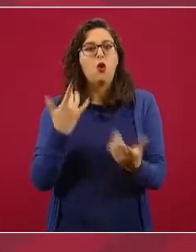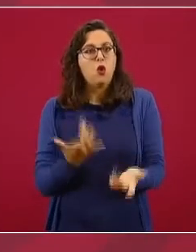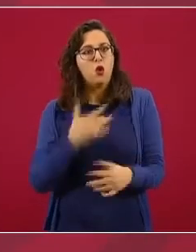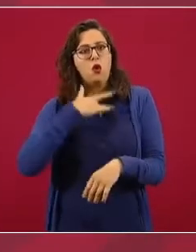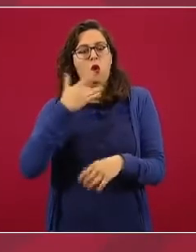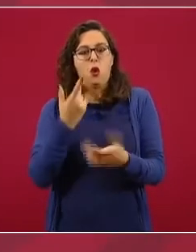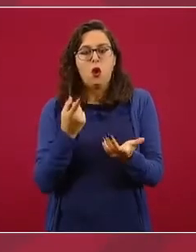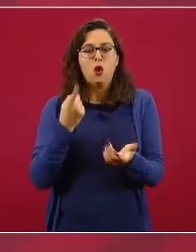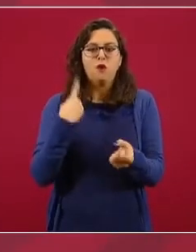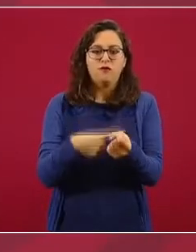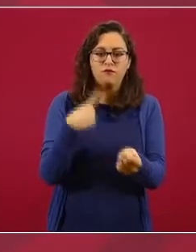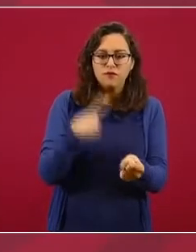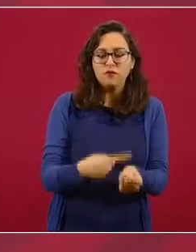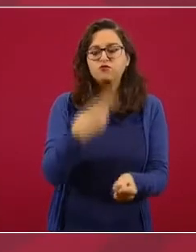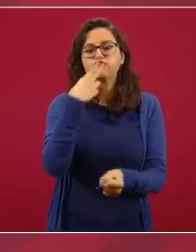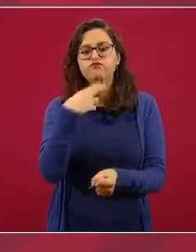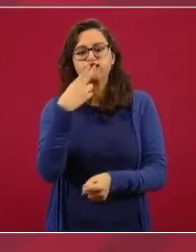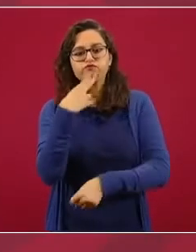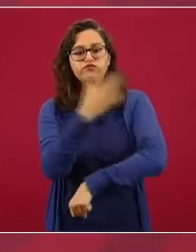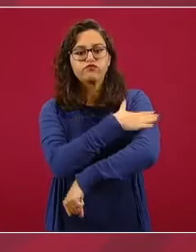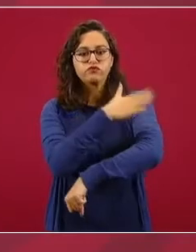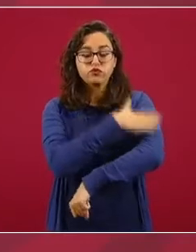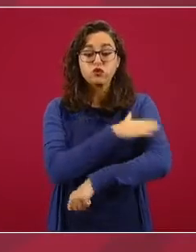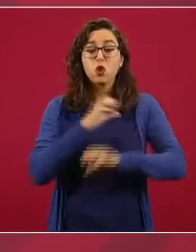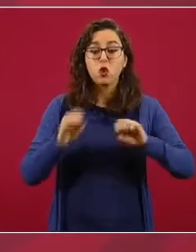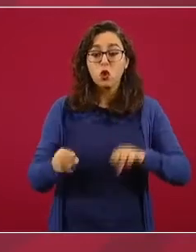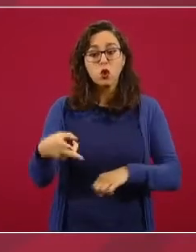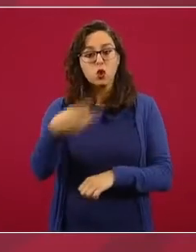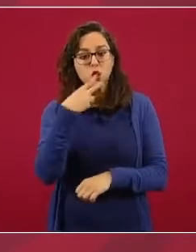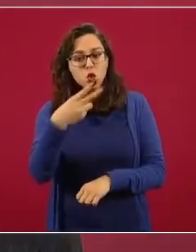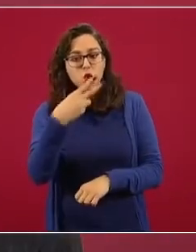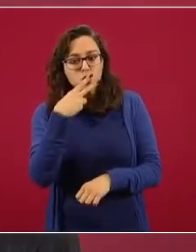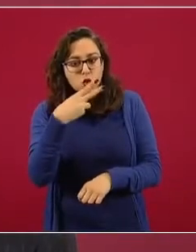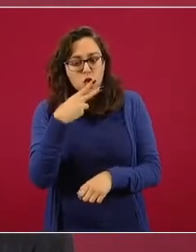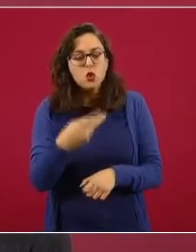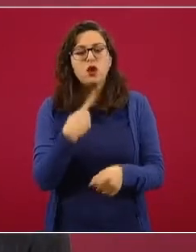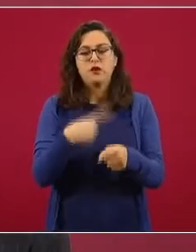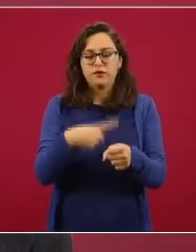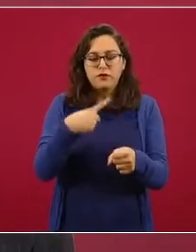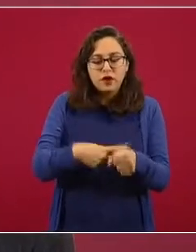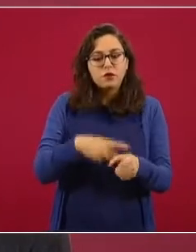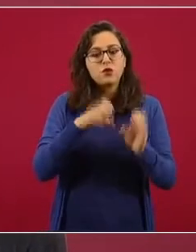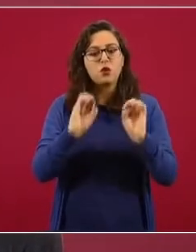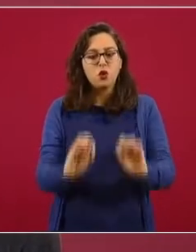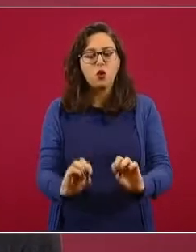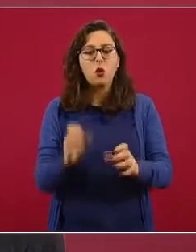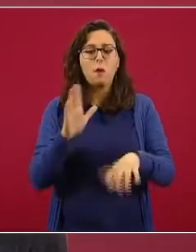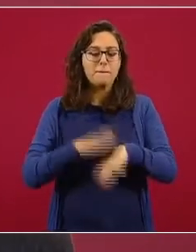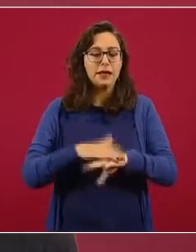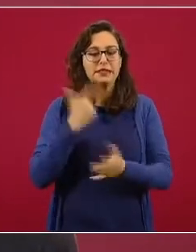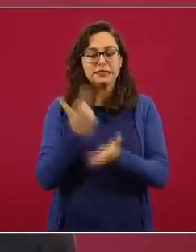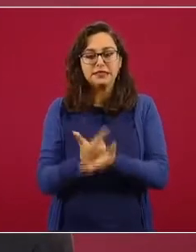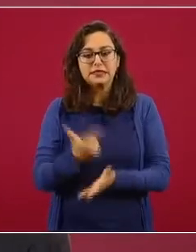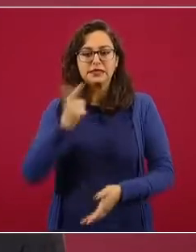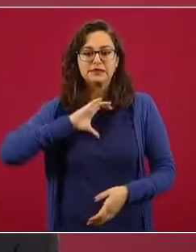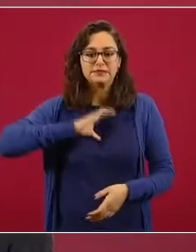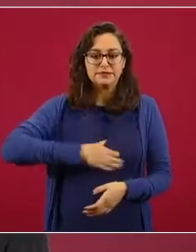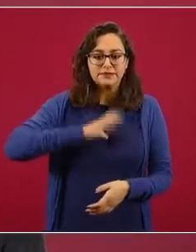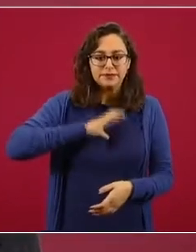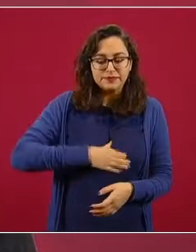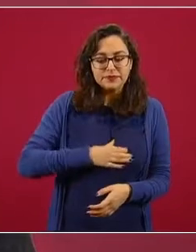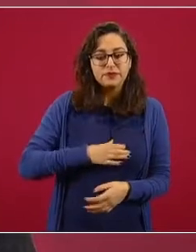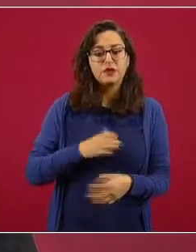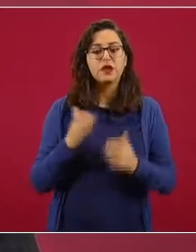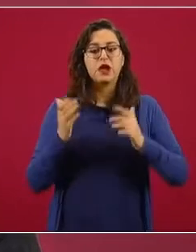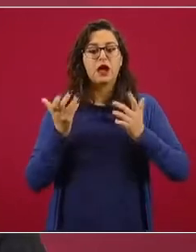hipertensión, es una persona fumadora, padece tabaquismo o tiene alguna enfermedad crónica, cáncer,